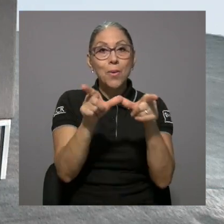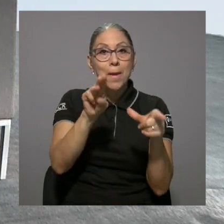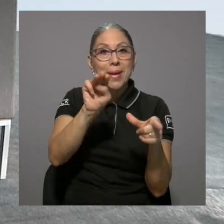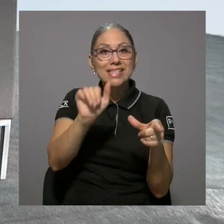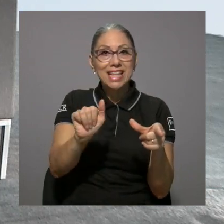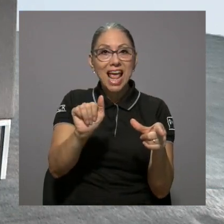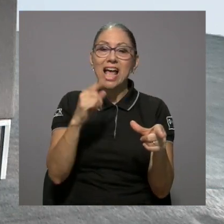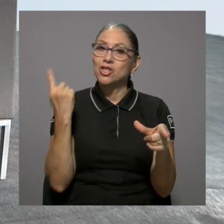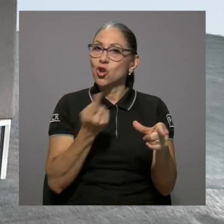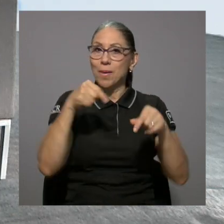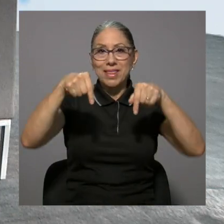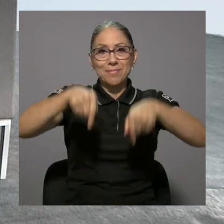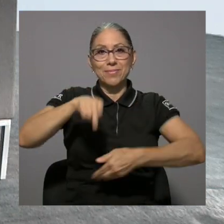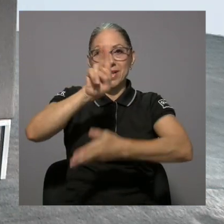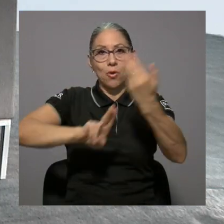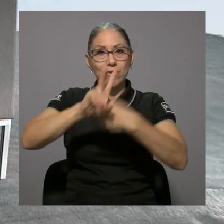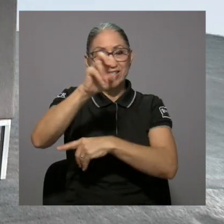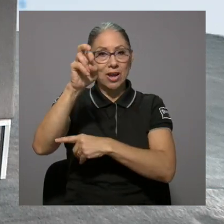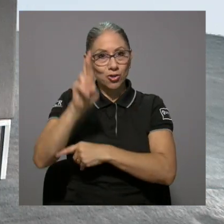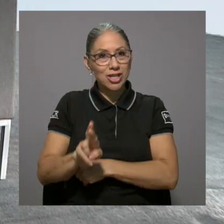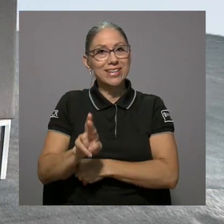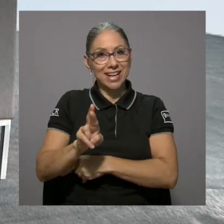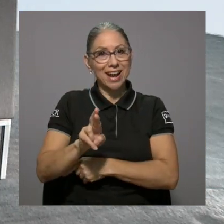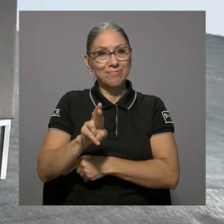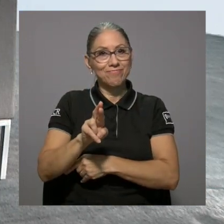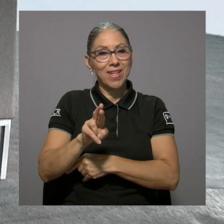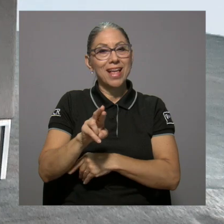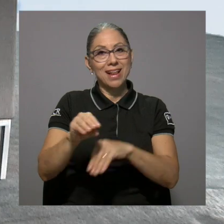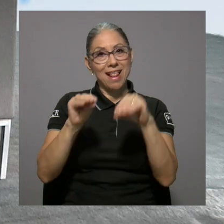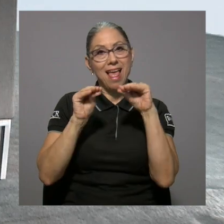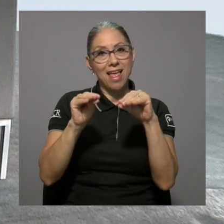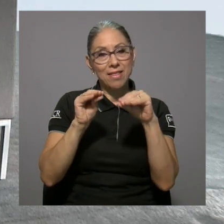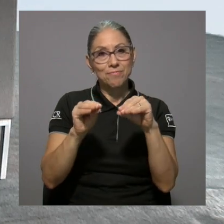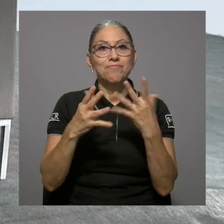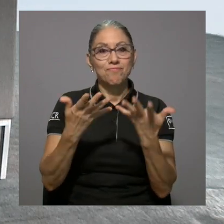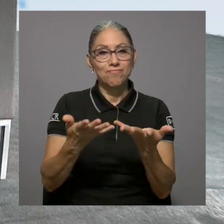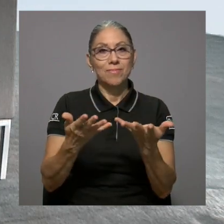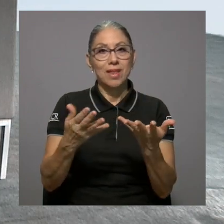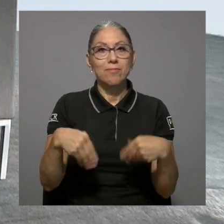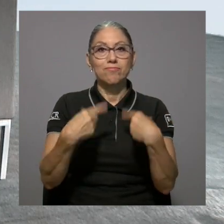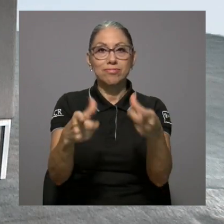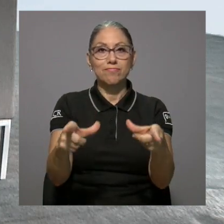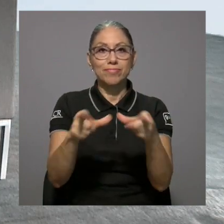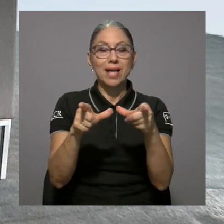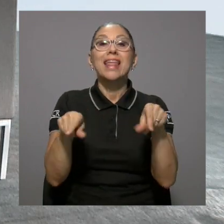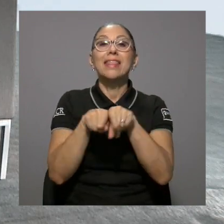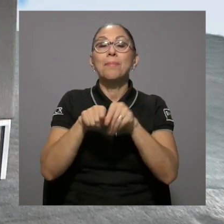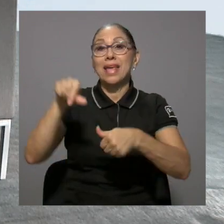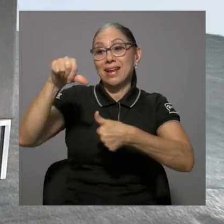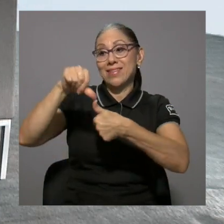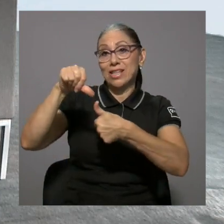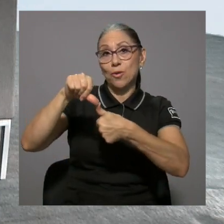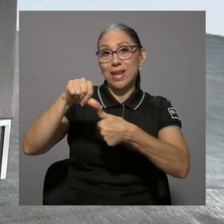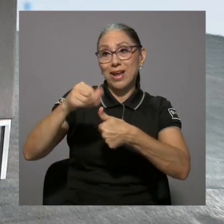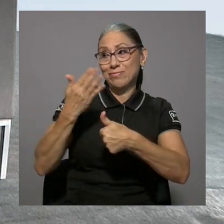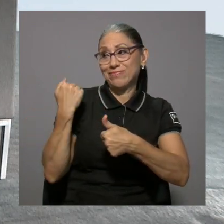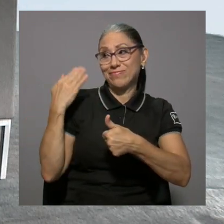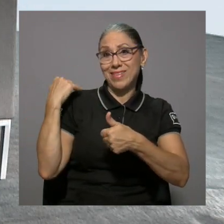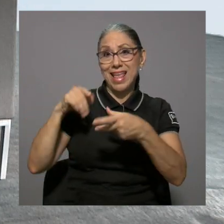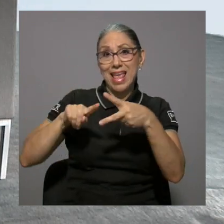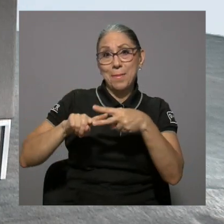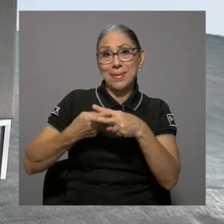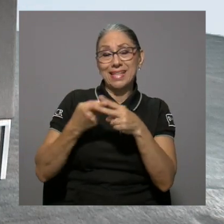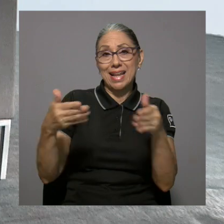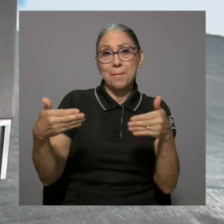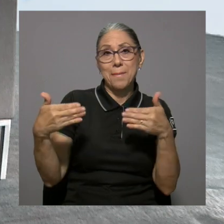de Costa Rica se da, y a nivel centroamericano también acaba de empezar hace poco una en Panamá, pero también